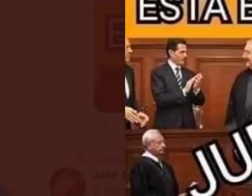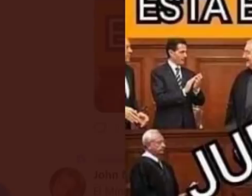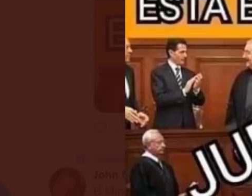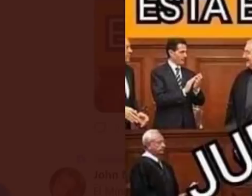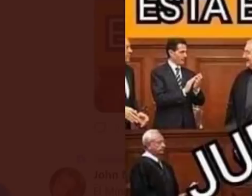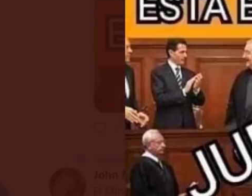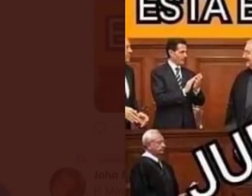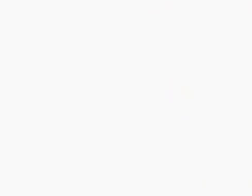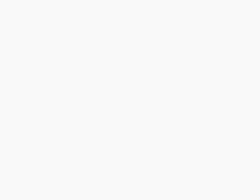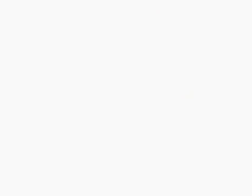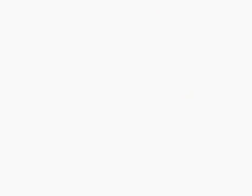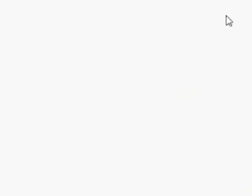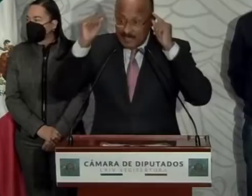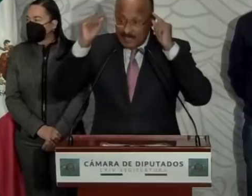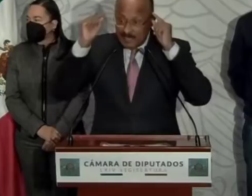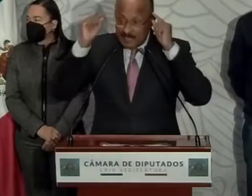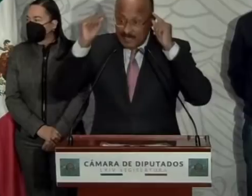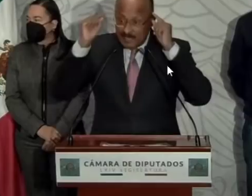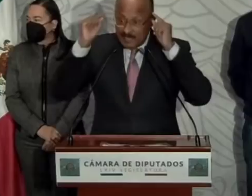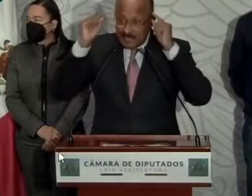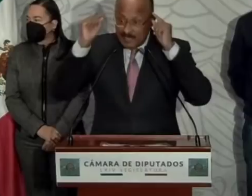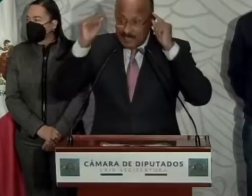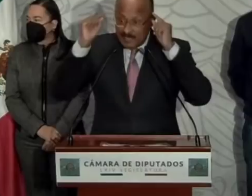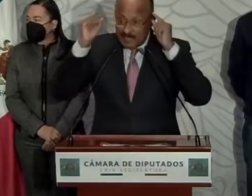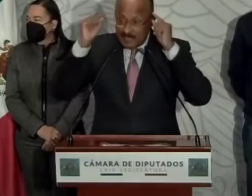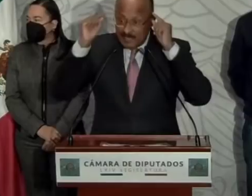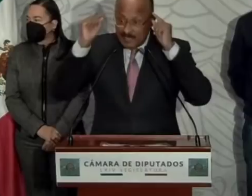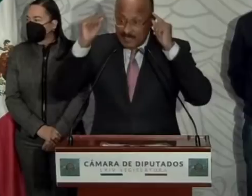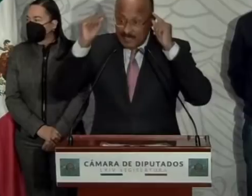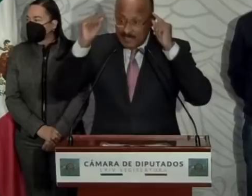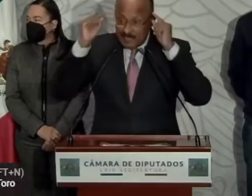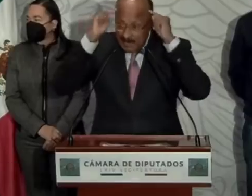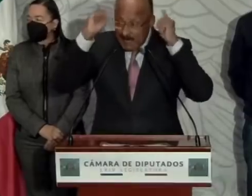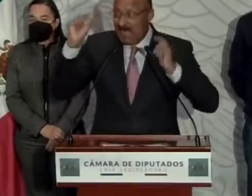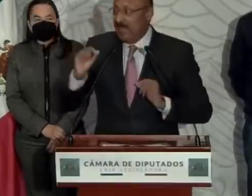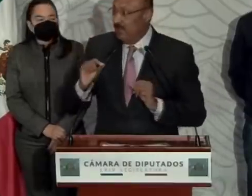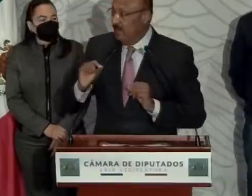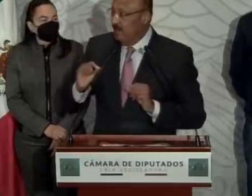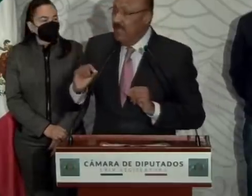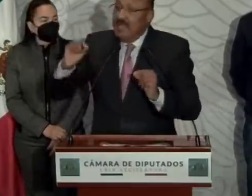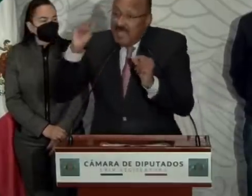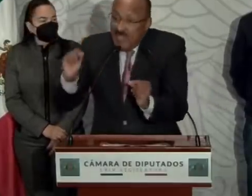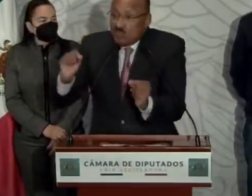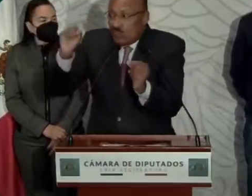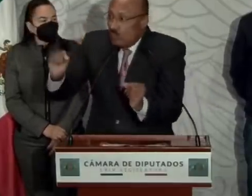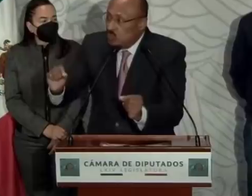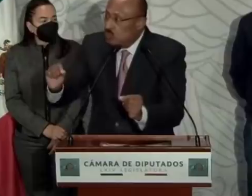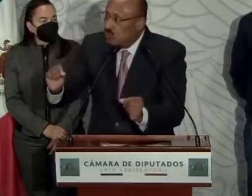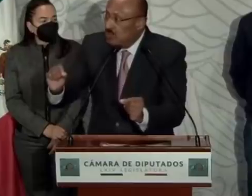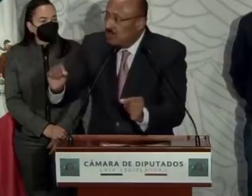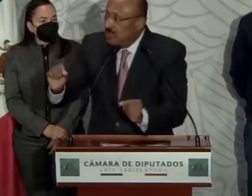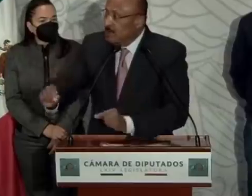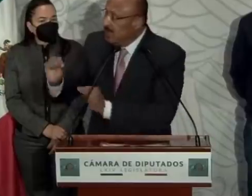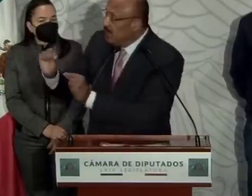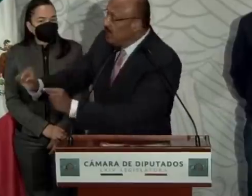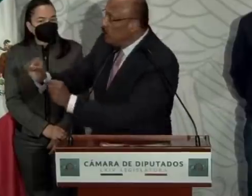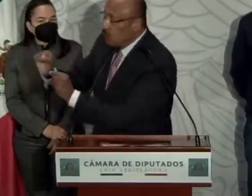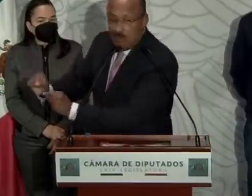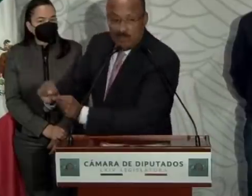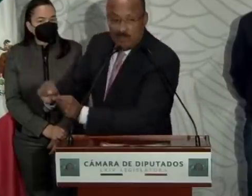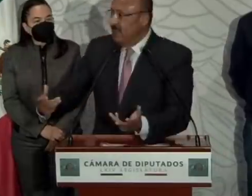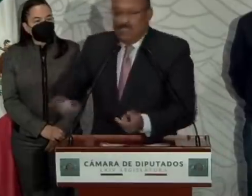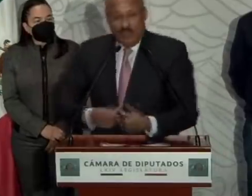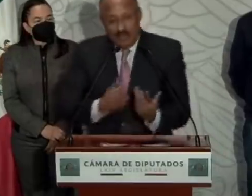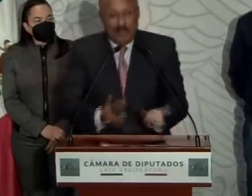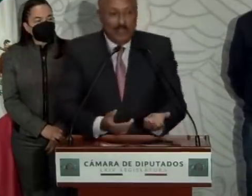cortes. ¿Qué dijo el presidente de la República? Bueno, estos son los diputados, senadores, hoy miren. Reparar en que esos recursos estaban